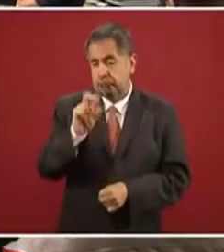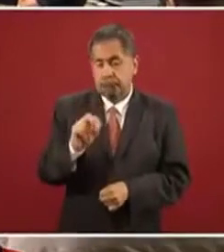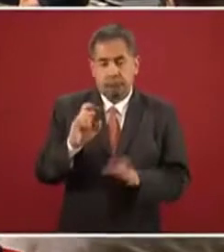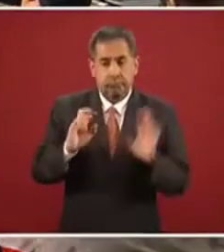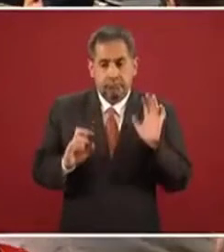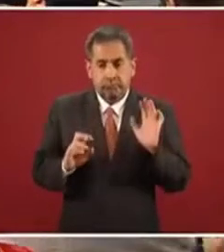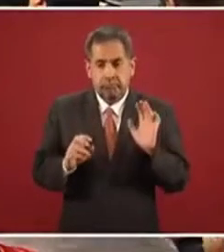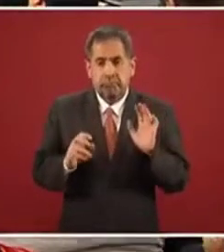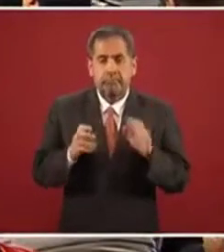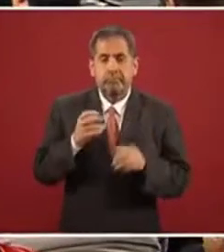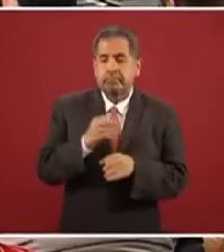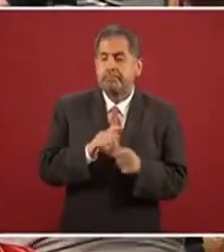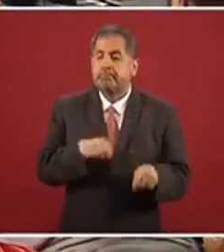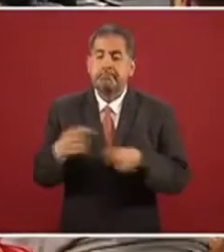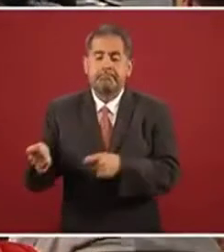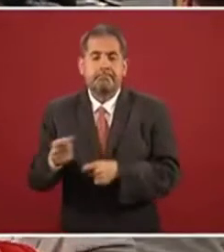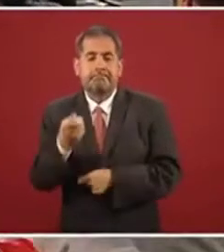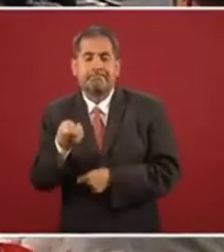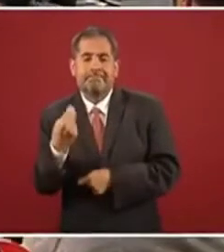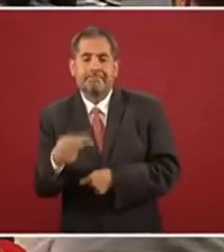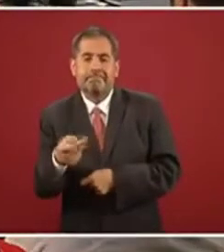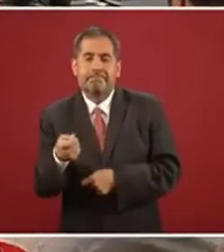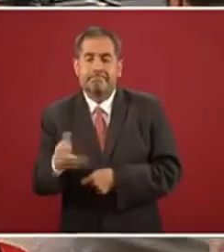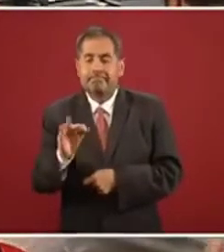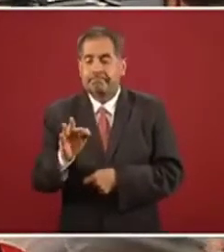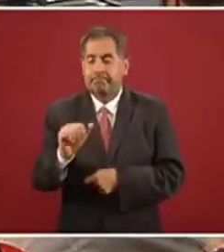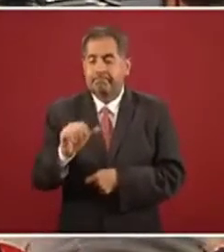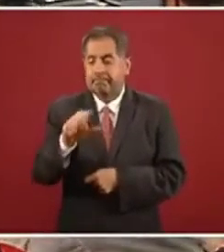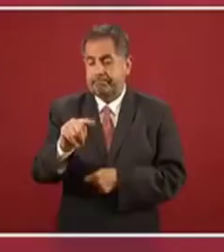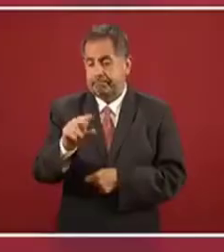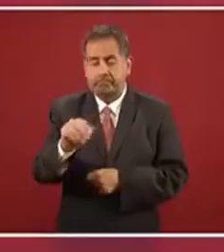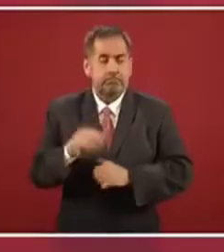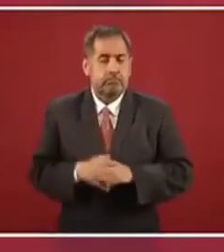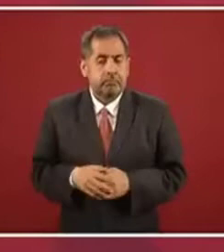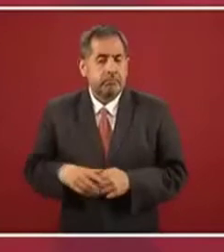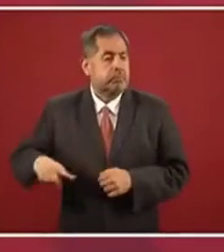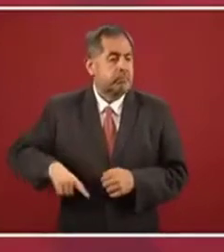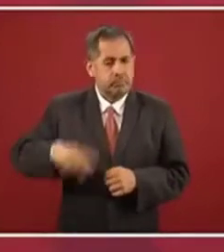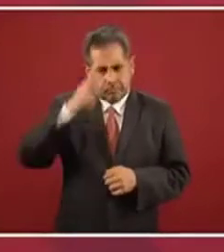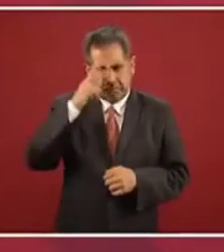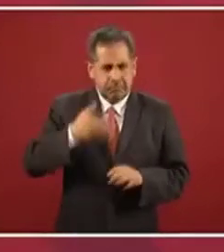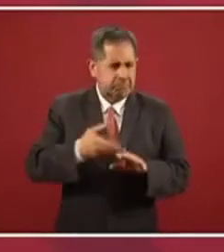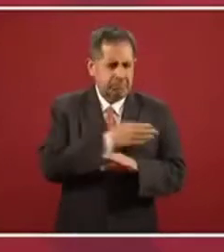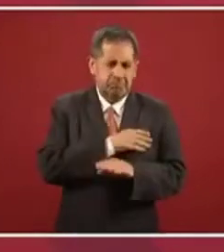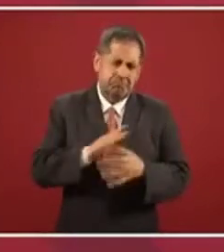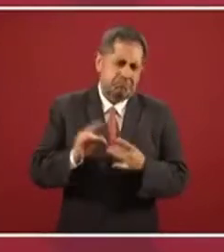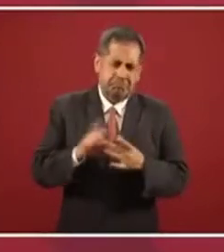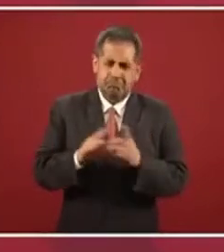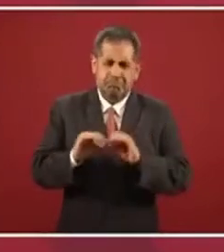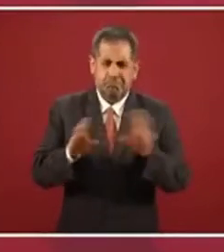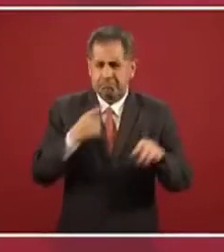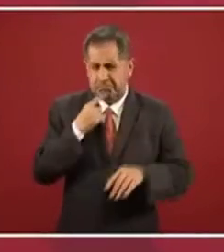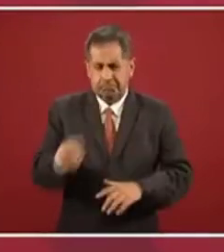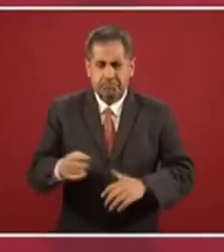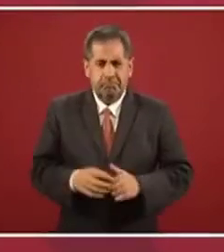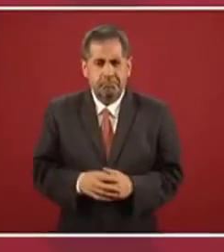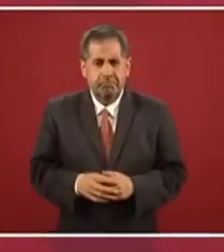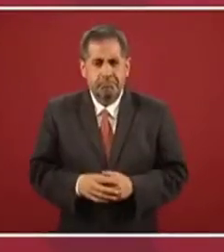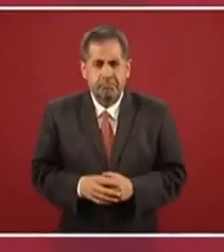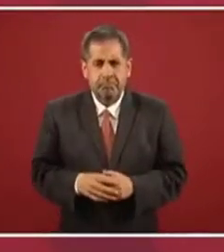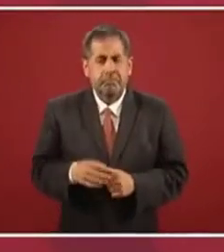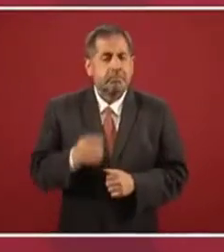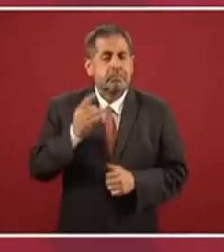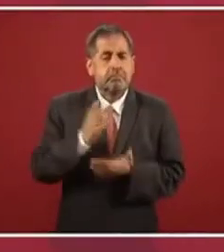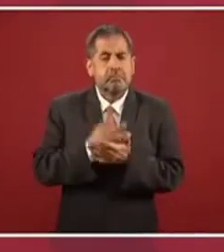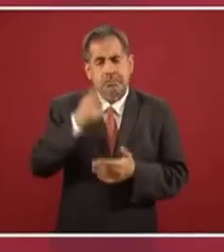Por eso se llama de facto. Y respecto a las intenciones del gobierno de México, ya lo aclaré yo hace un momento, diría, lo único que está